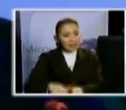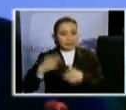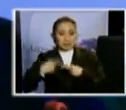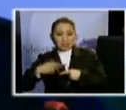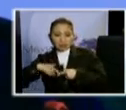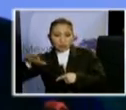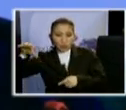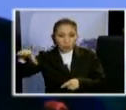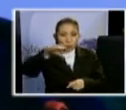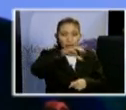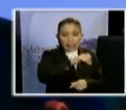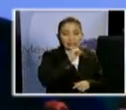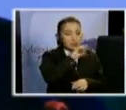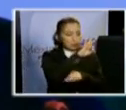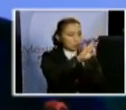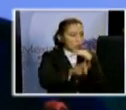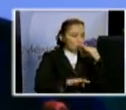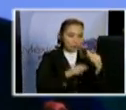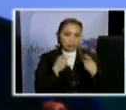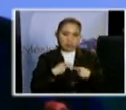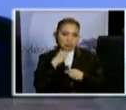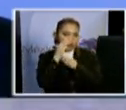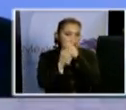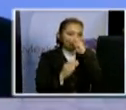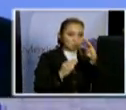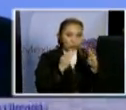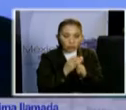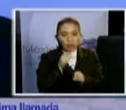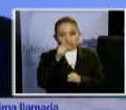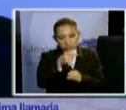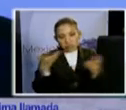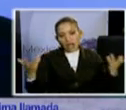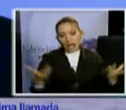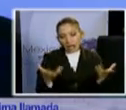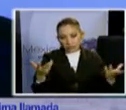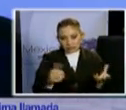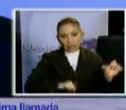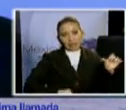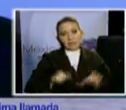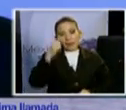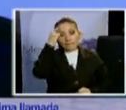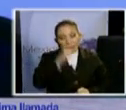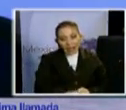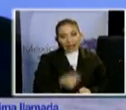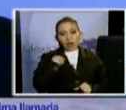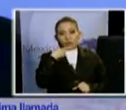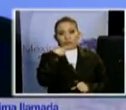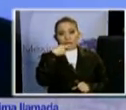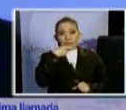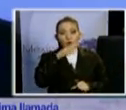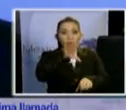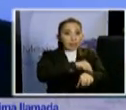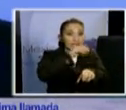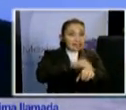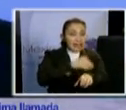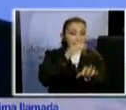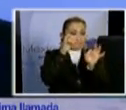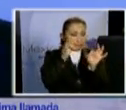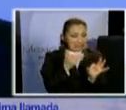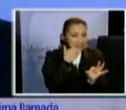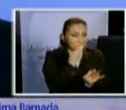sociedad civil y de hecho todos los individuos del planeta tomen las acciones que son necesarias para que utilicemos la energía de una forma